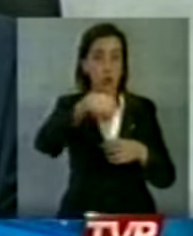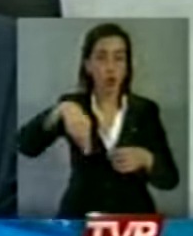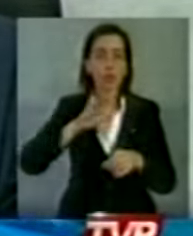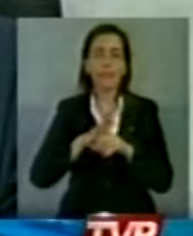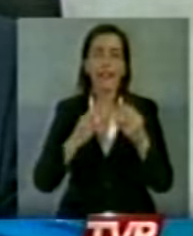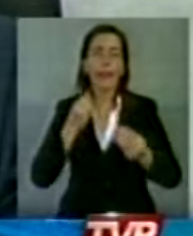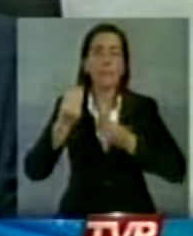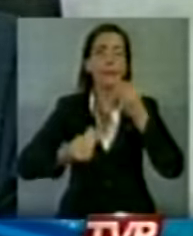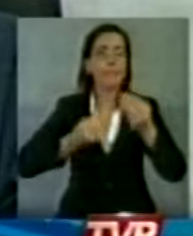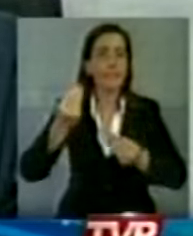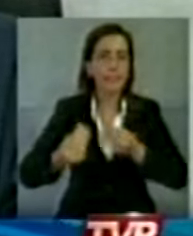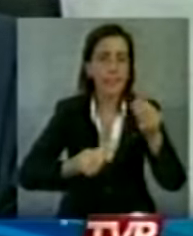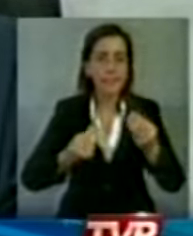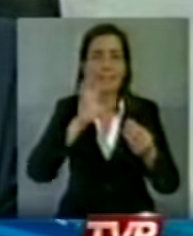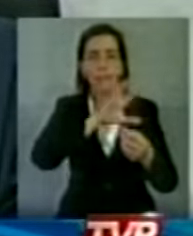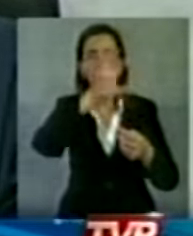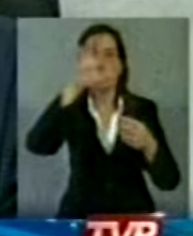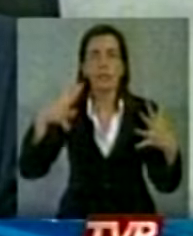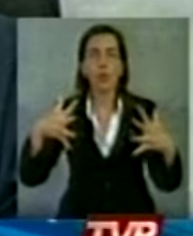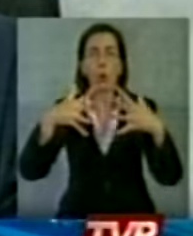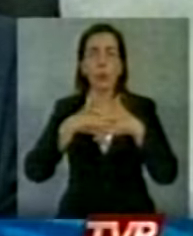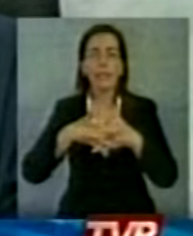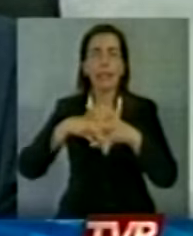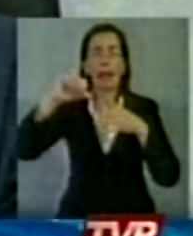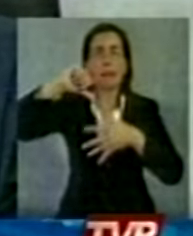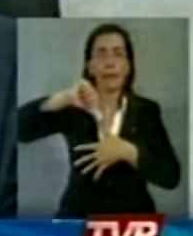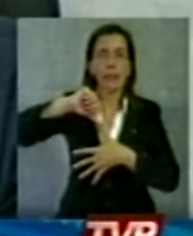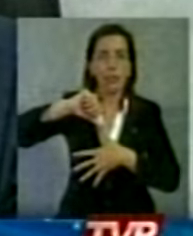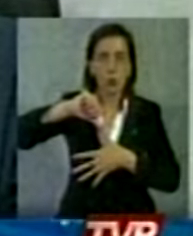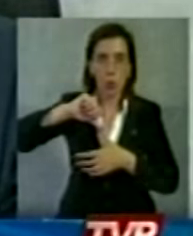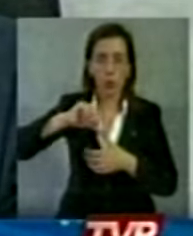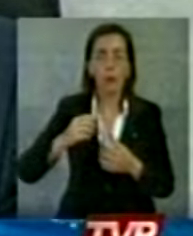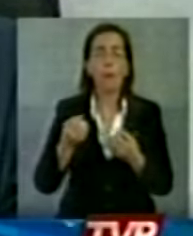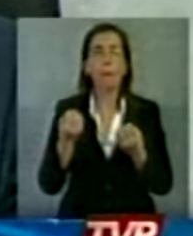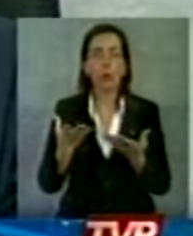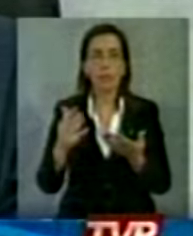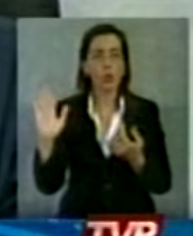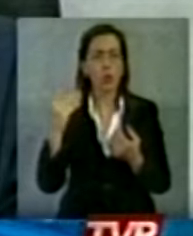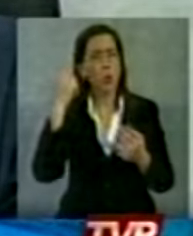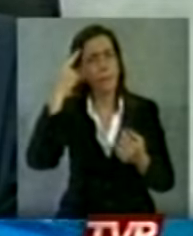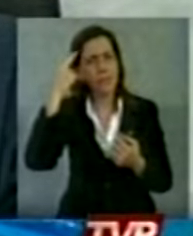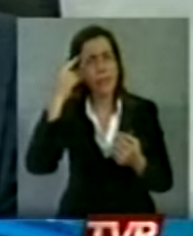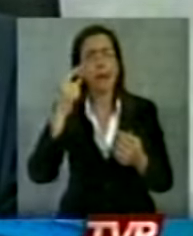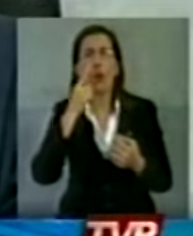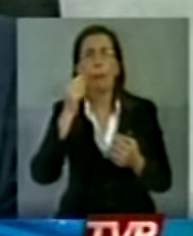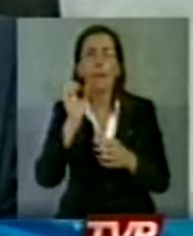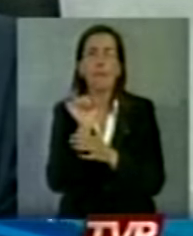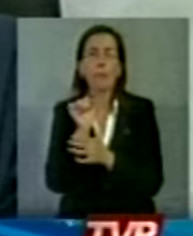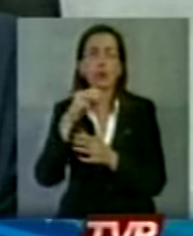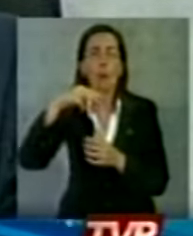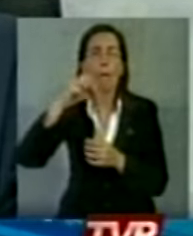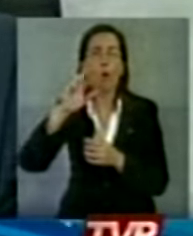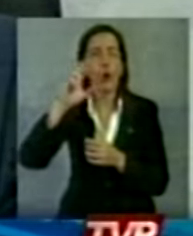provincias unidas en Sudamérica. Es la Sudamérica en la que pensaban Mariano Moreno